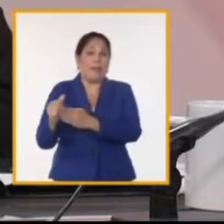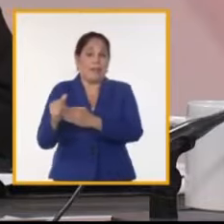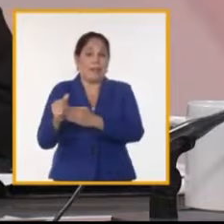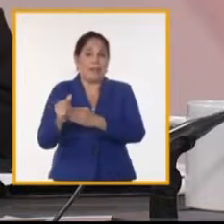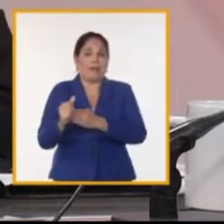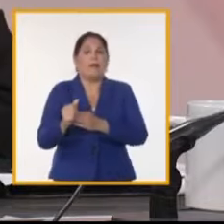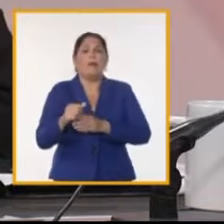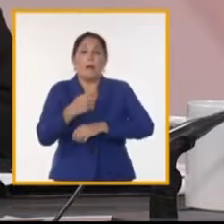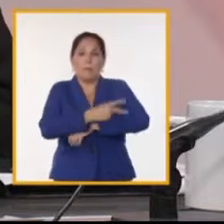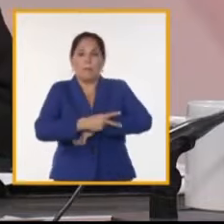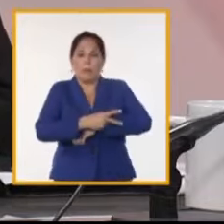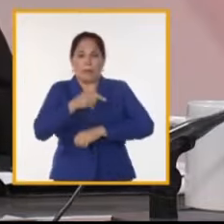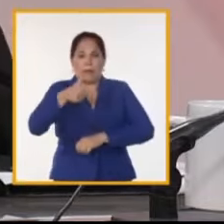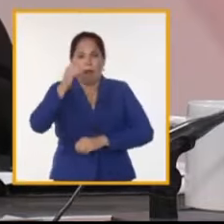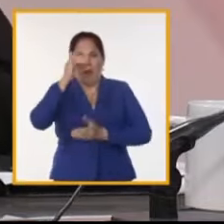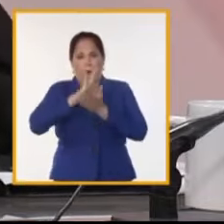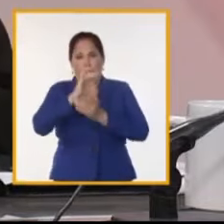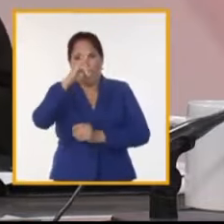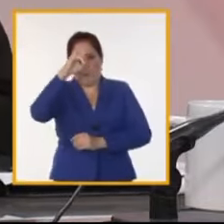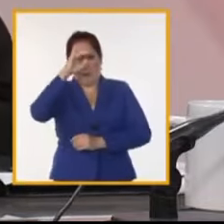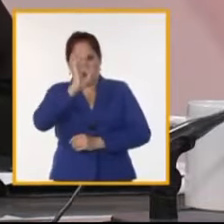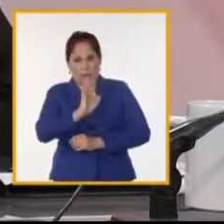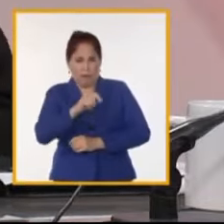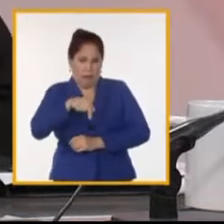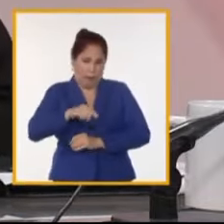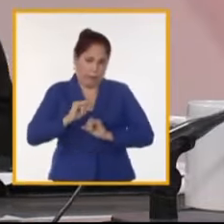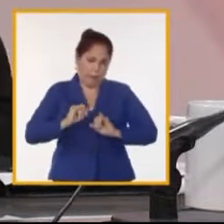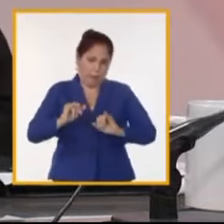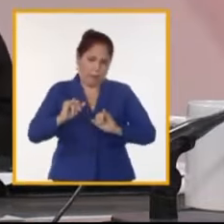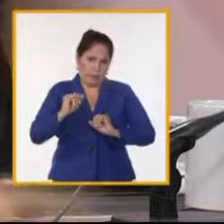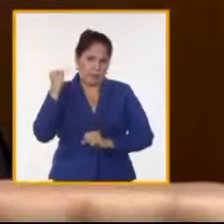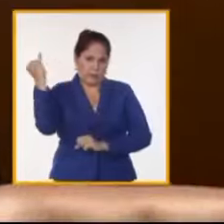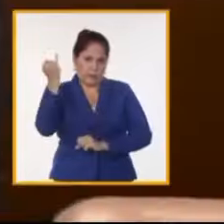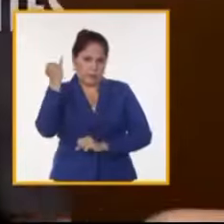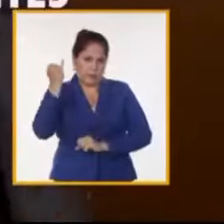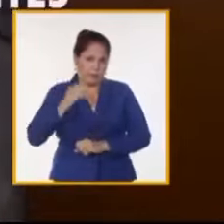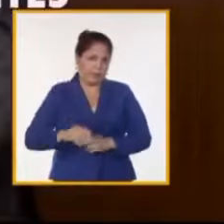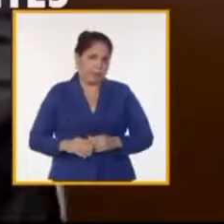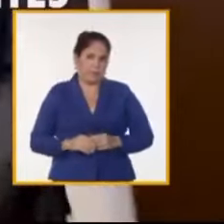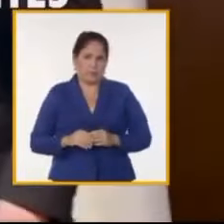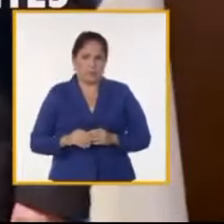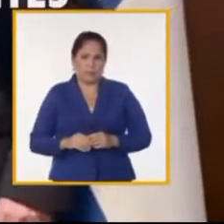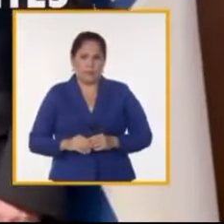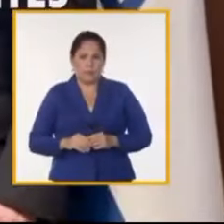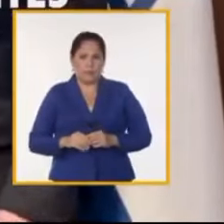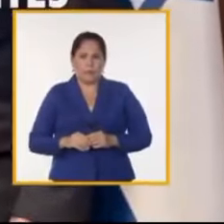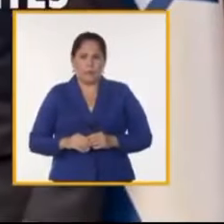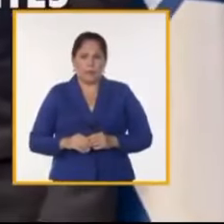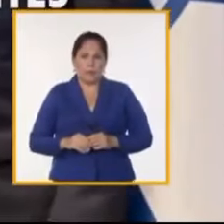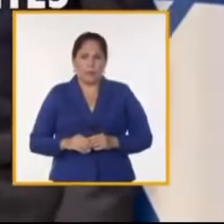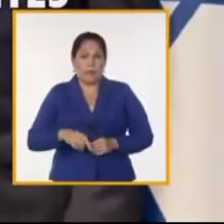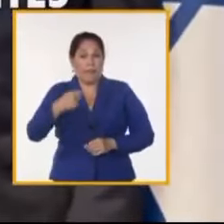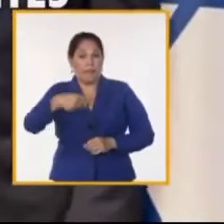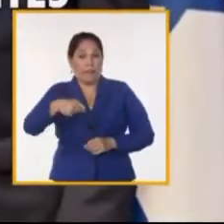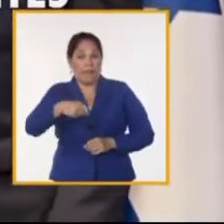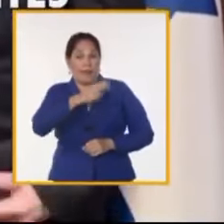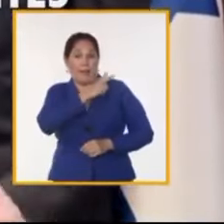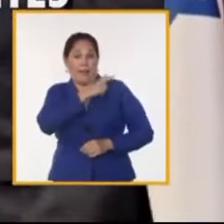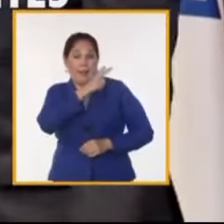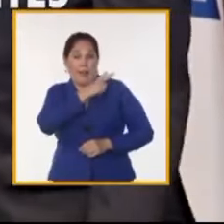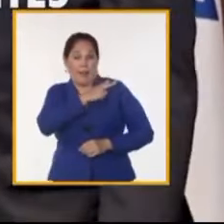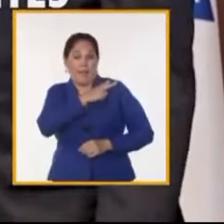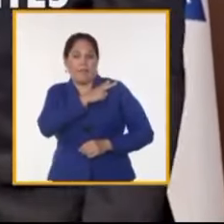así lo presentan televisoras internacionales y después hablamos con nuestros panelistas Karim ham fiscal jefe de la Corte Penal